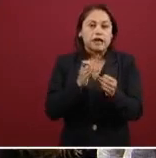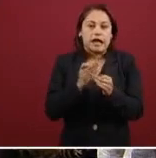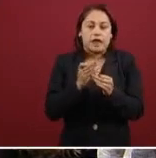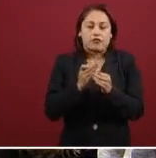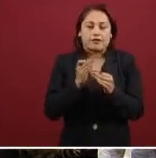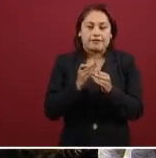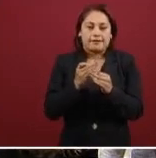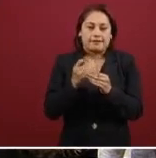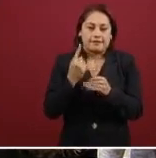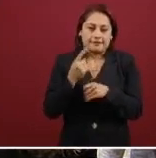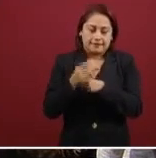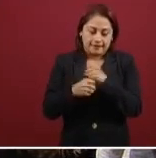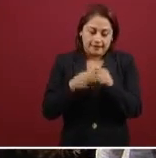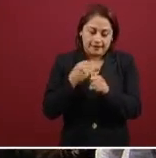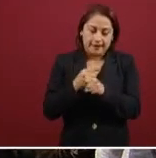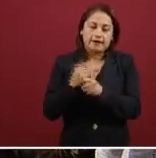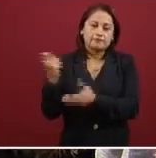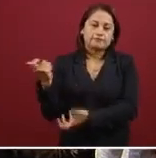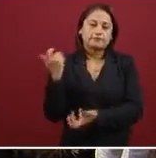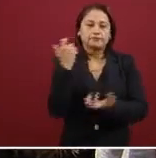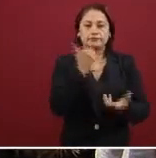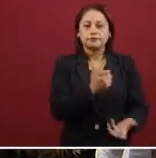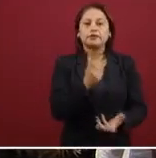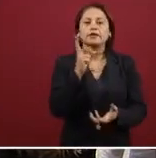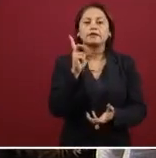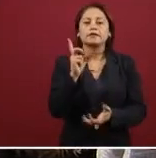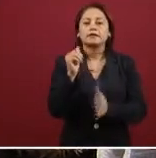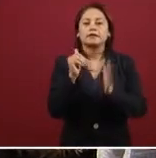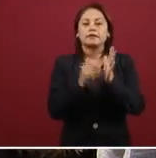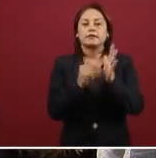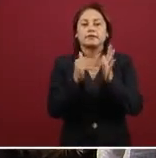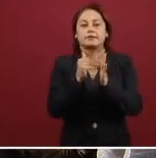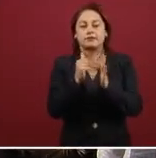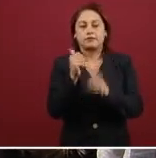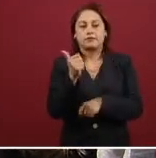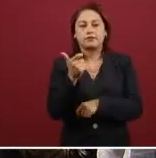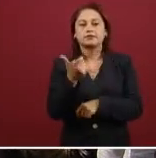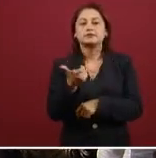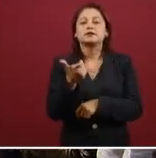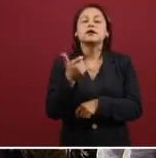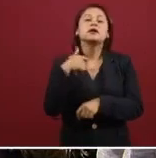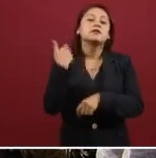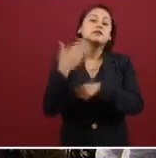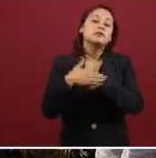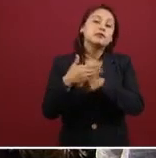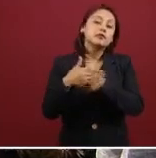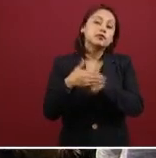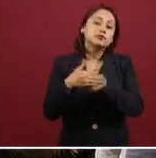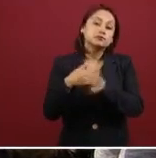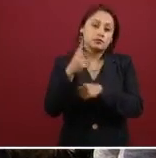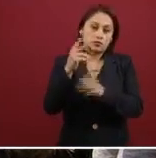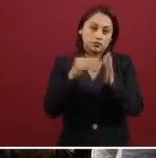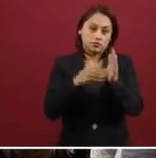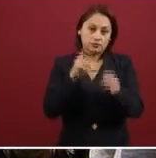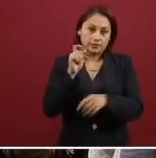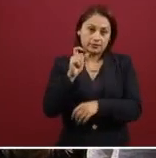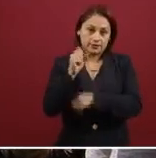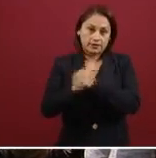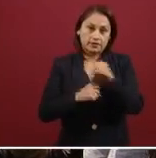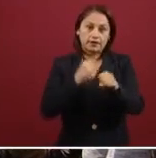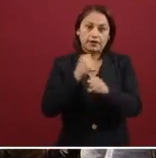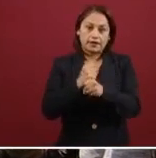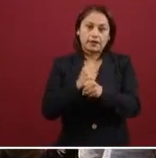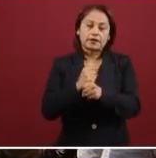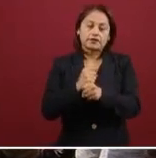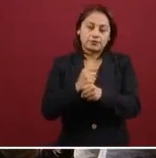se señalaba que eran 30 mil millones. El próximo año, el 2020, estos a los que me referí son tres. Esto